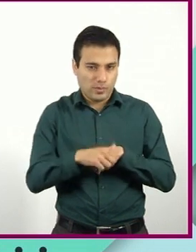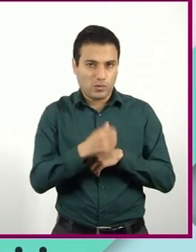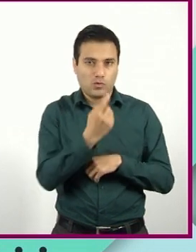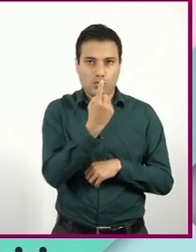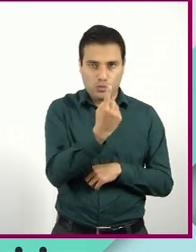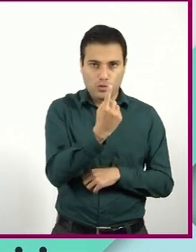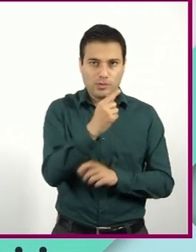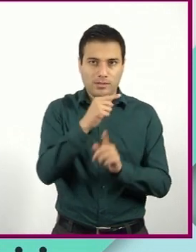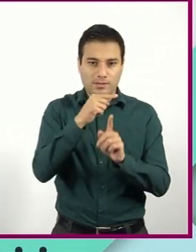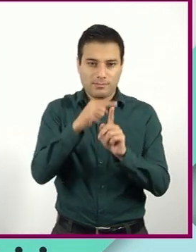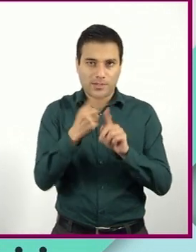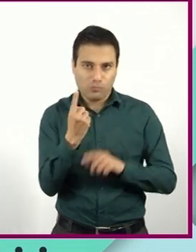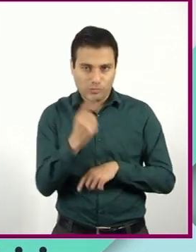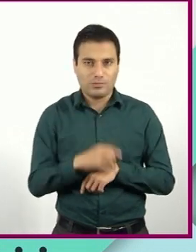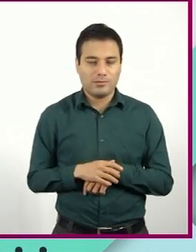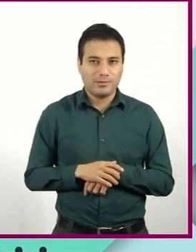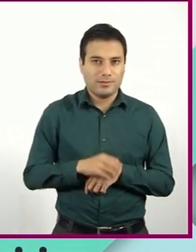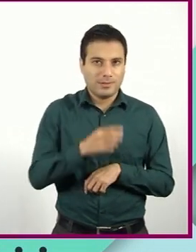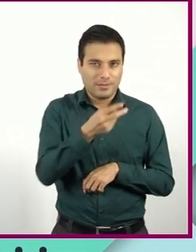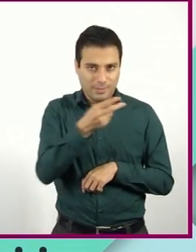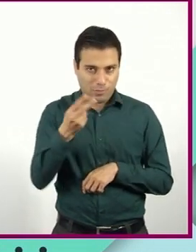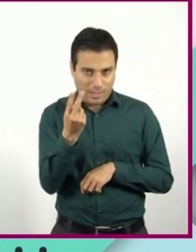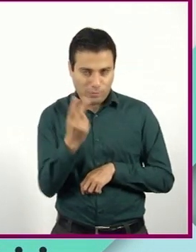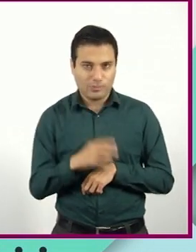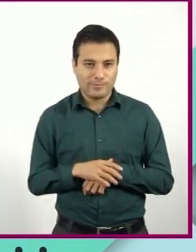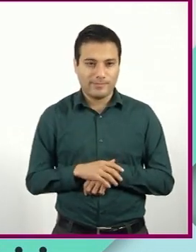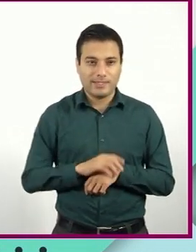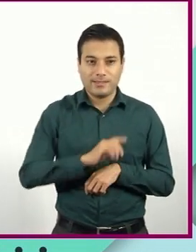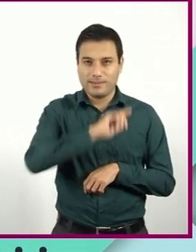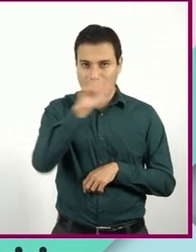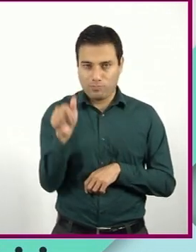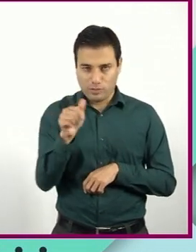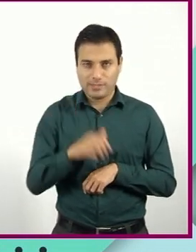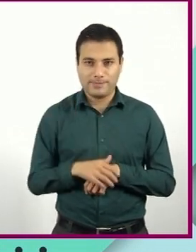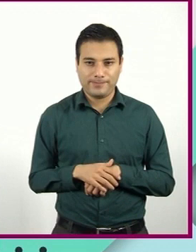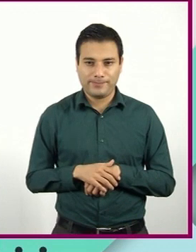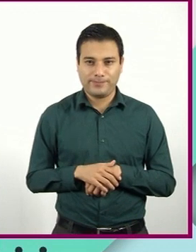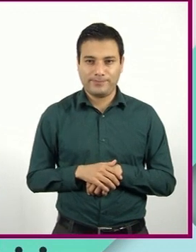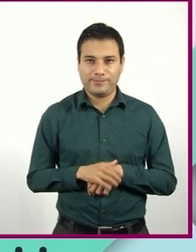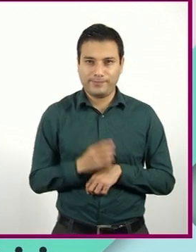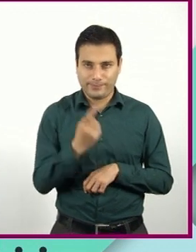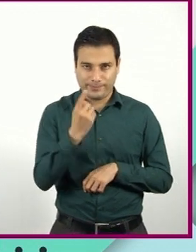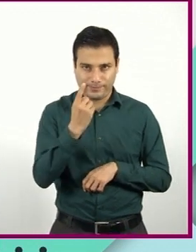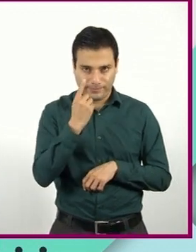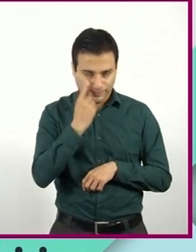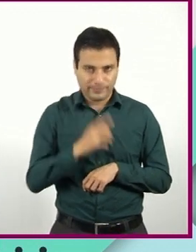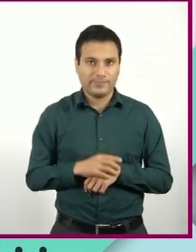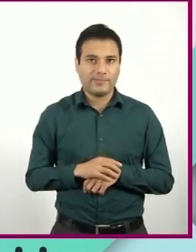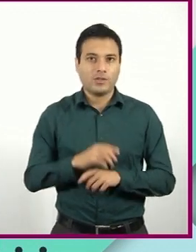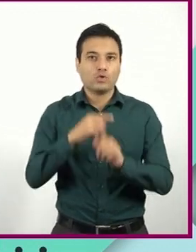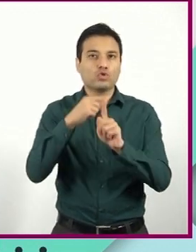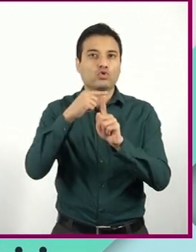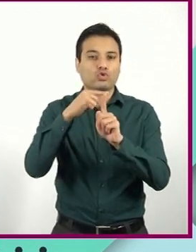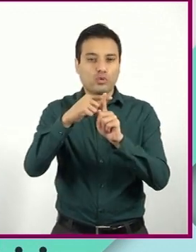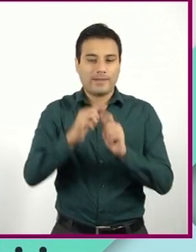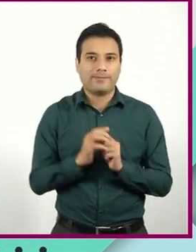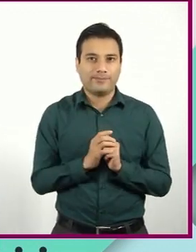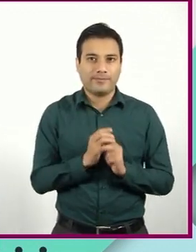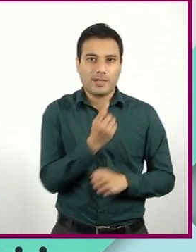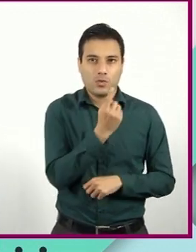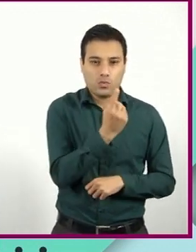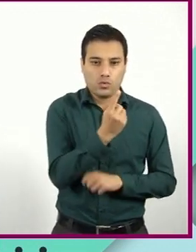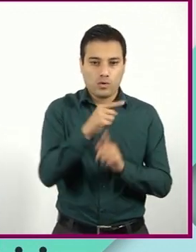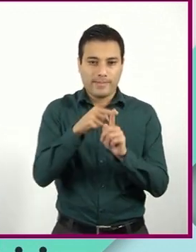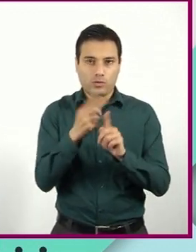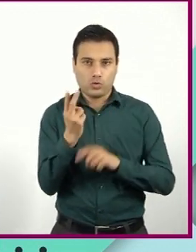1 igual a 2. Luego, toma las dos últimas cifras y las suma. Así que 1 más